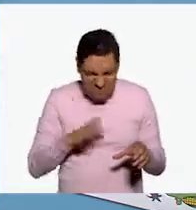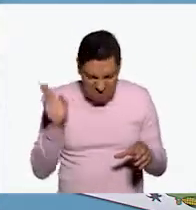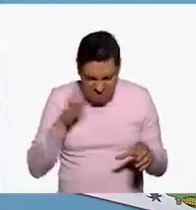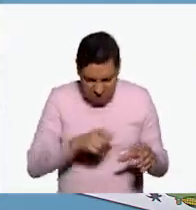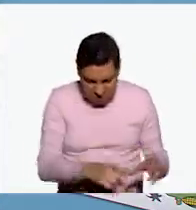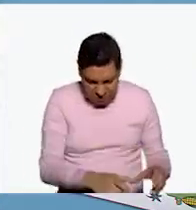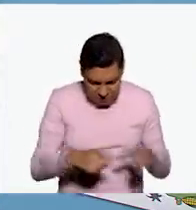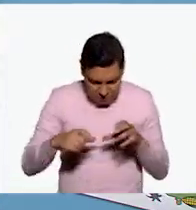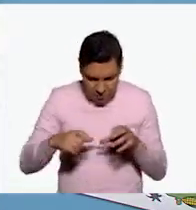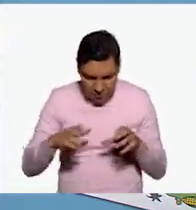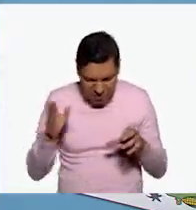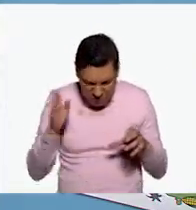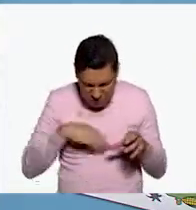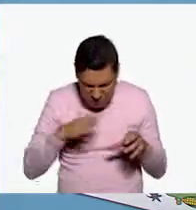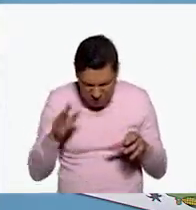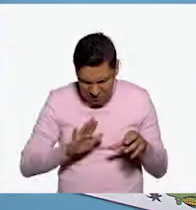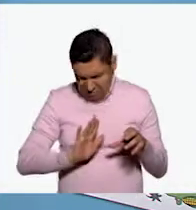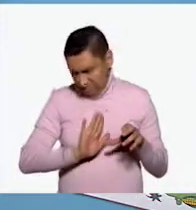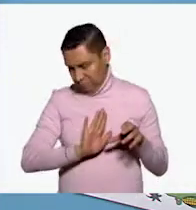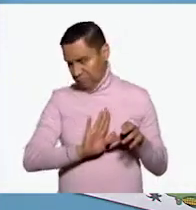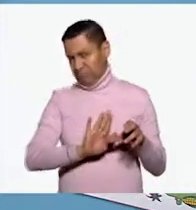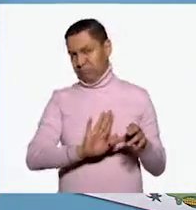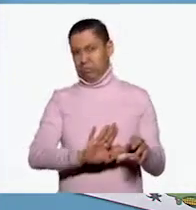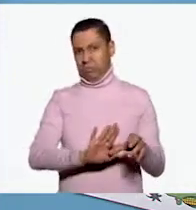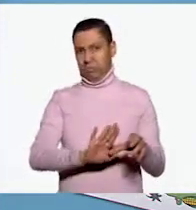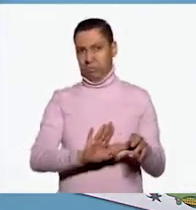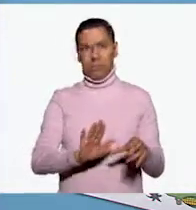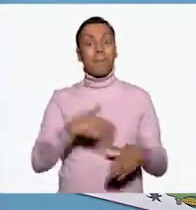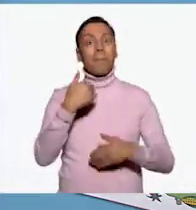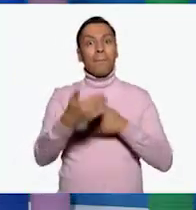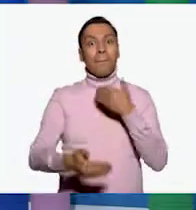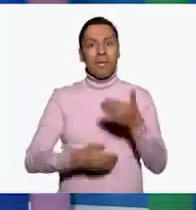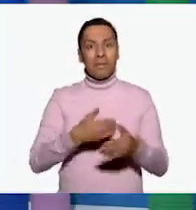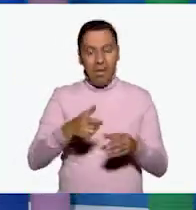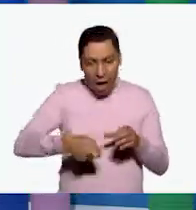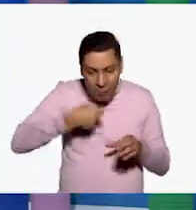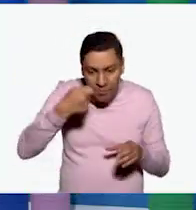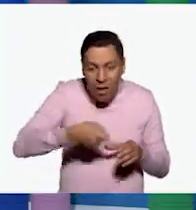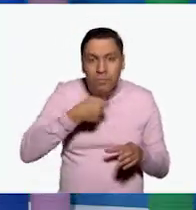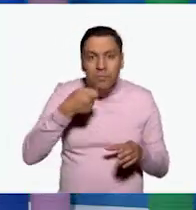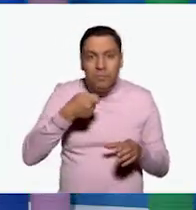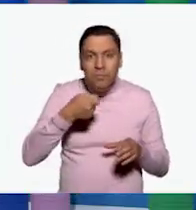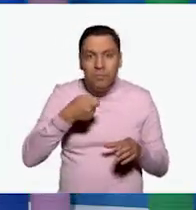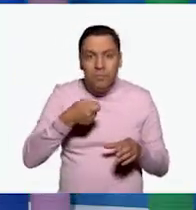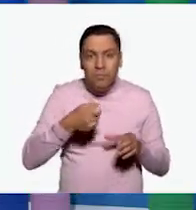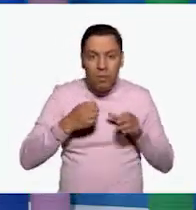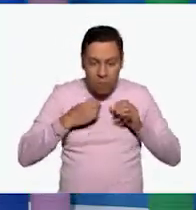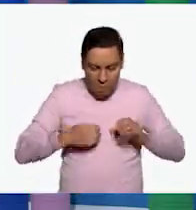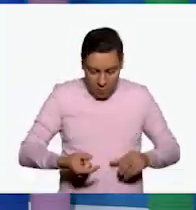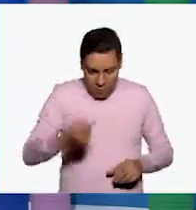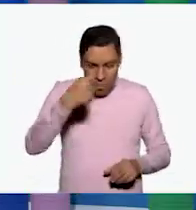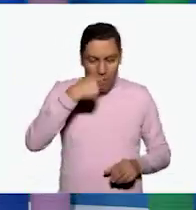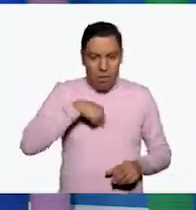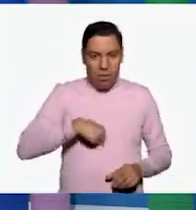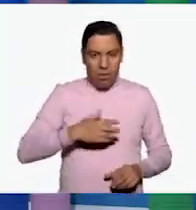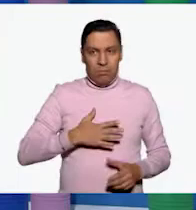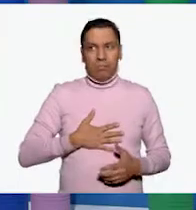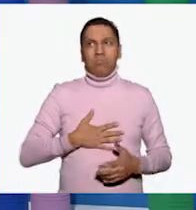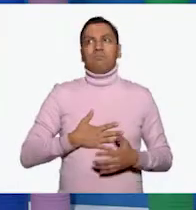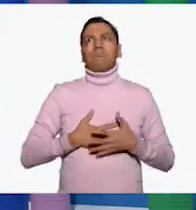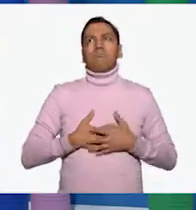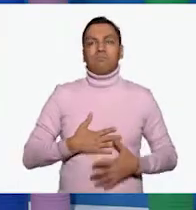decir, que pueden hacerte daño si entran en tu cuerpo. ¡Uy! ¡Híjole! Sí. A ver, esperen. ¿Entonces el